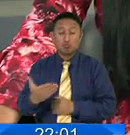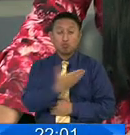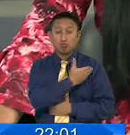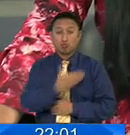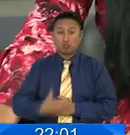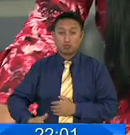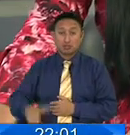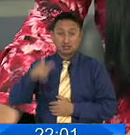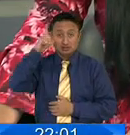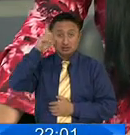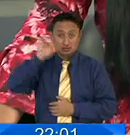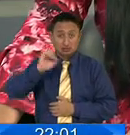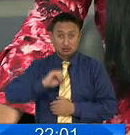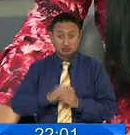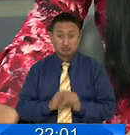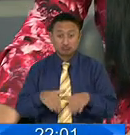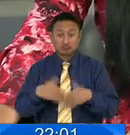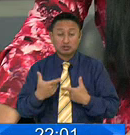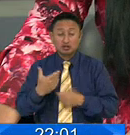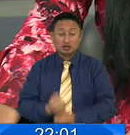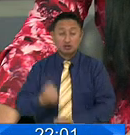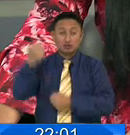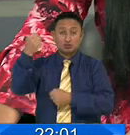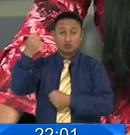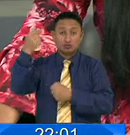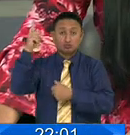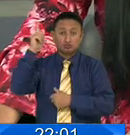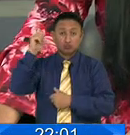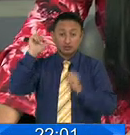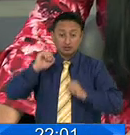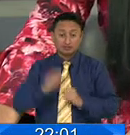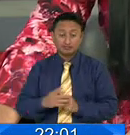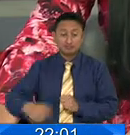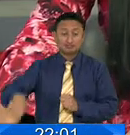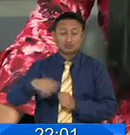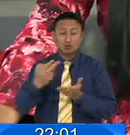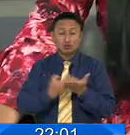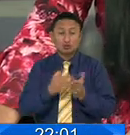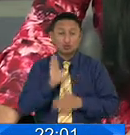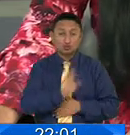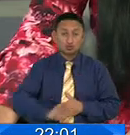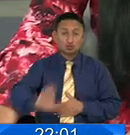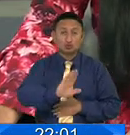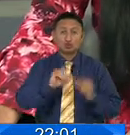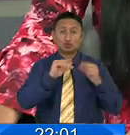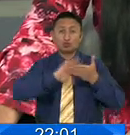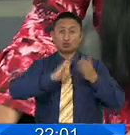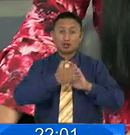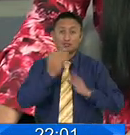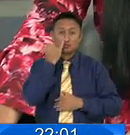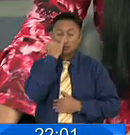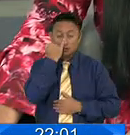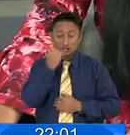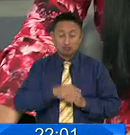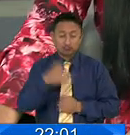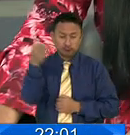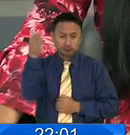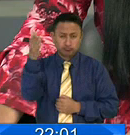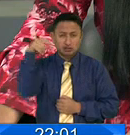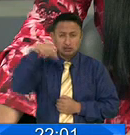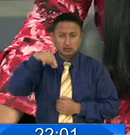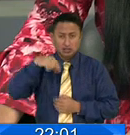Guillermo Lasso, recibió el bastón de mando en medio de varios ritos de la comunidad indígena. En su discurso hizo